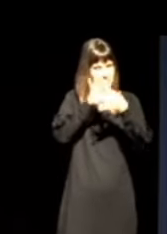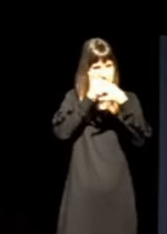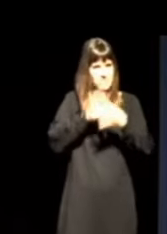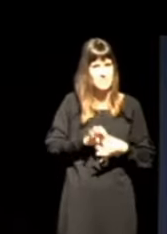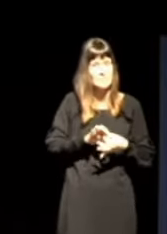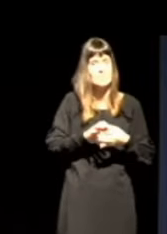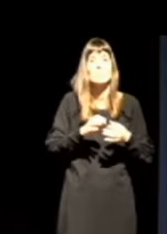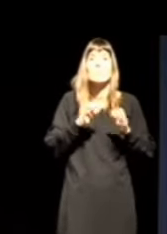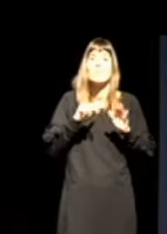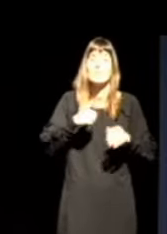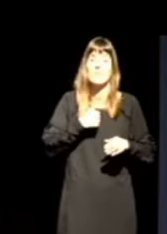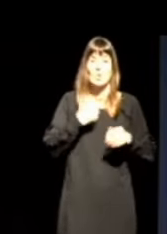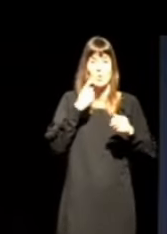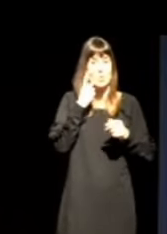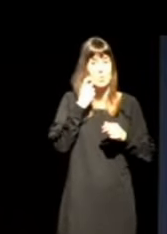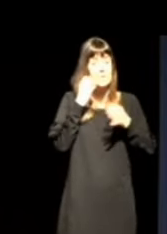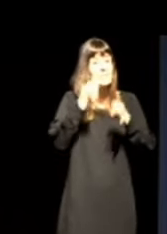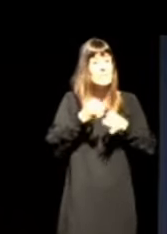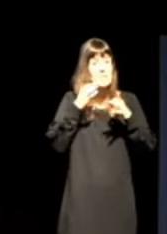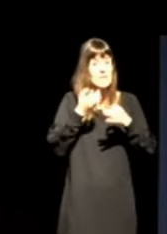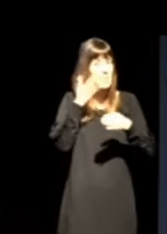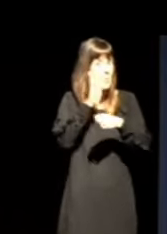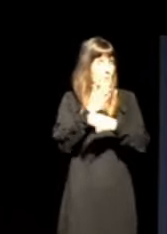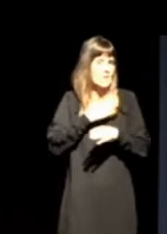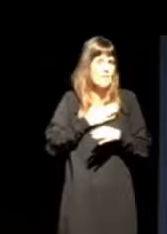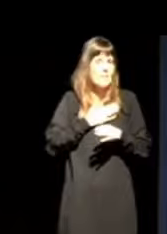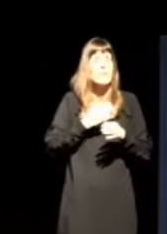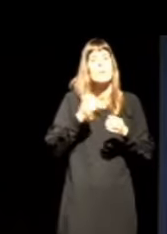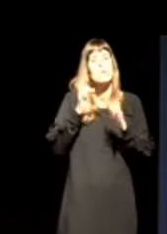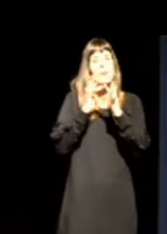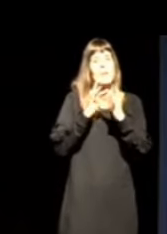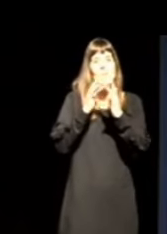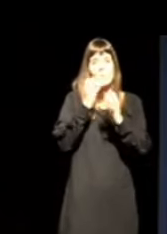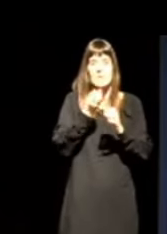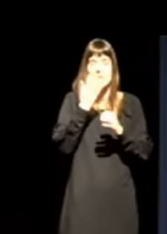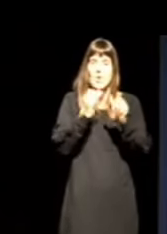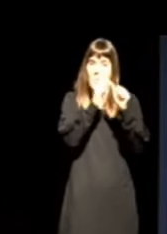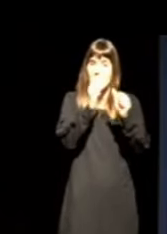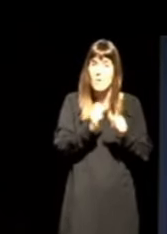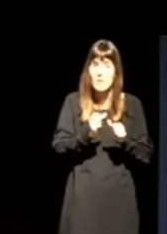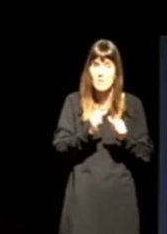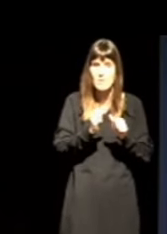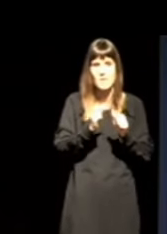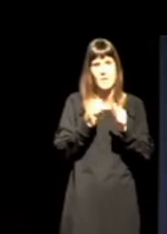Yo propongo siempre el buen trato como un modelo de relación humana alternativa al maltrato.